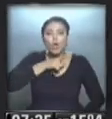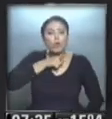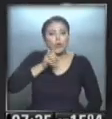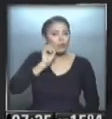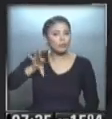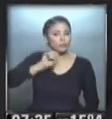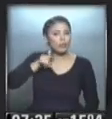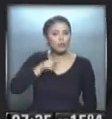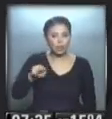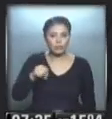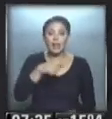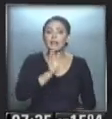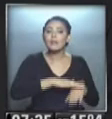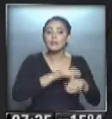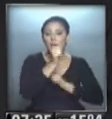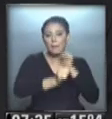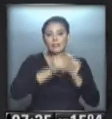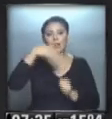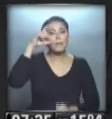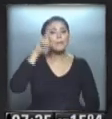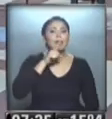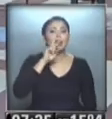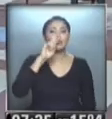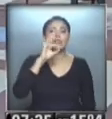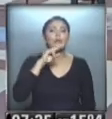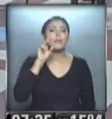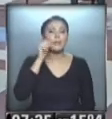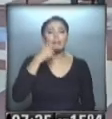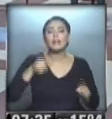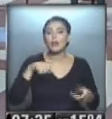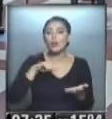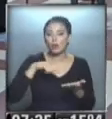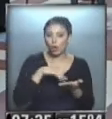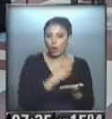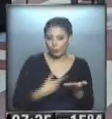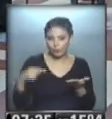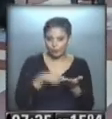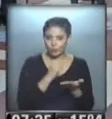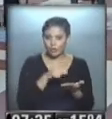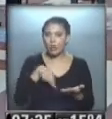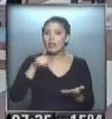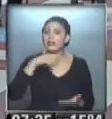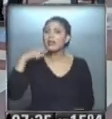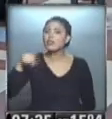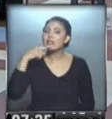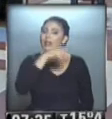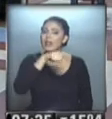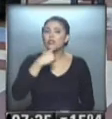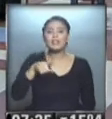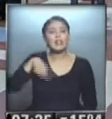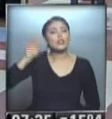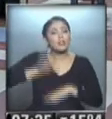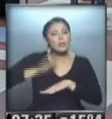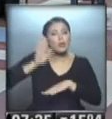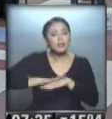su contra por parte de la empresa Metrovías y del gobierno de la Ciudad de Buenos Aires. Se aseguran que los están responsabilizando por las